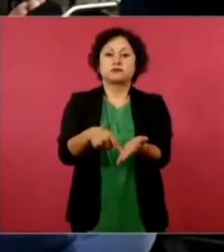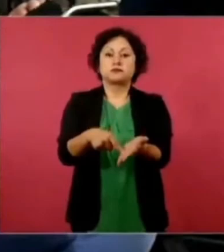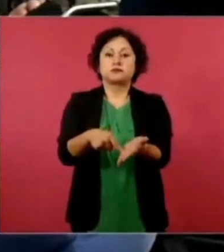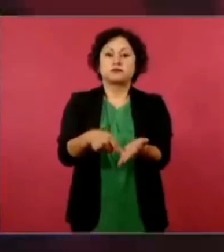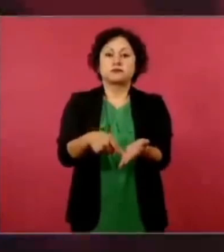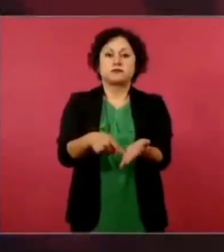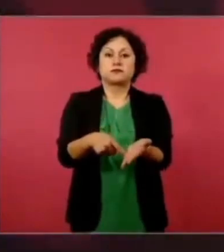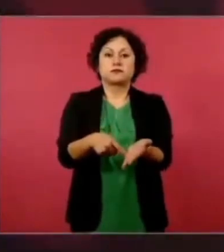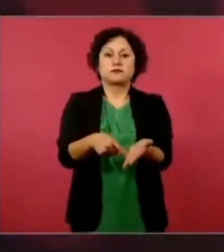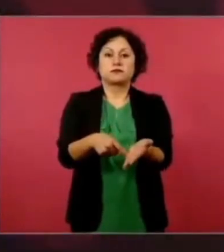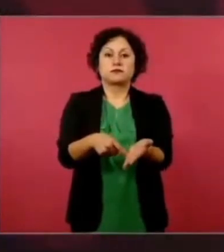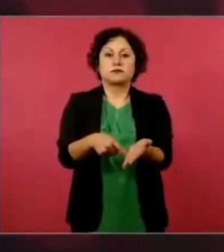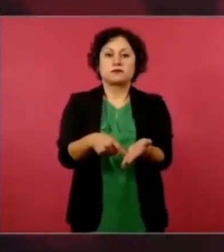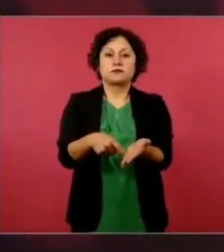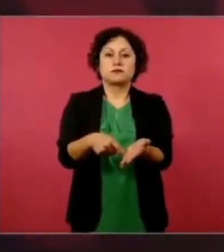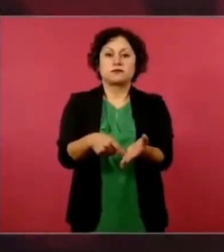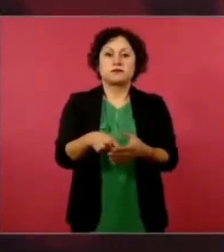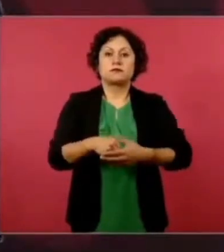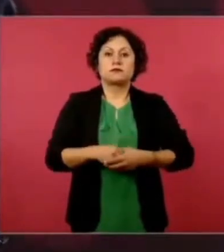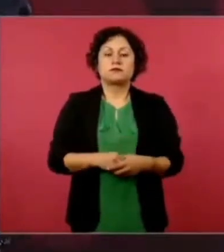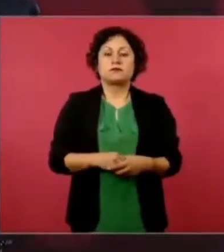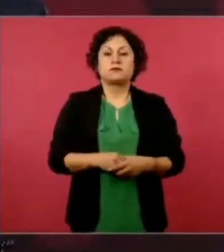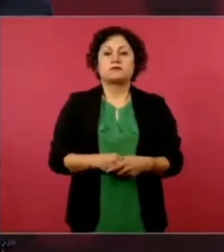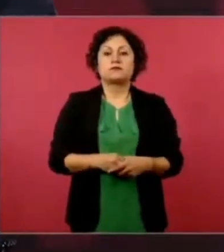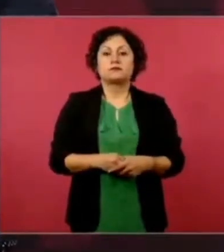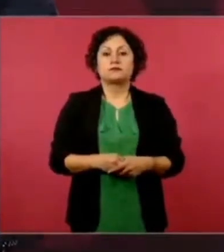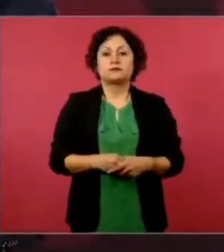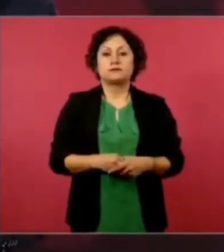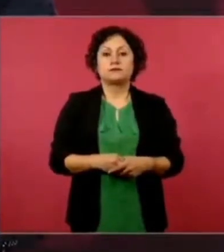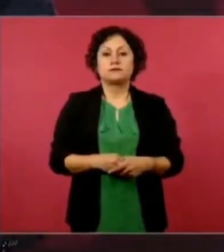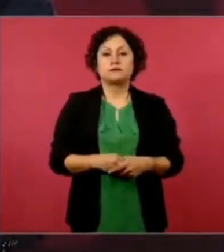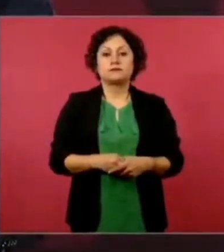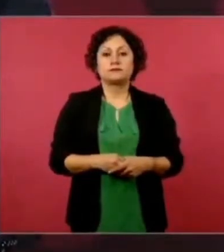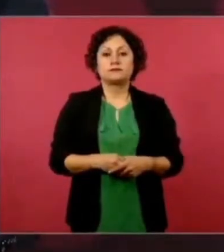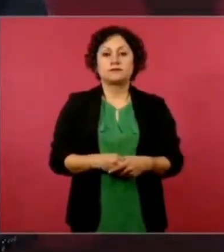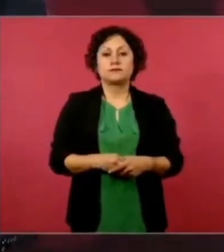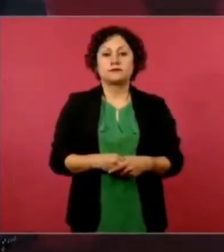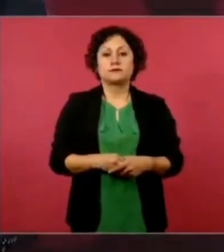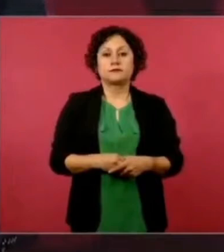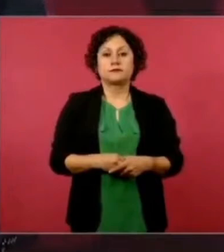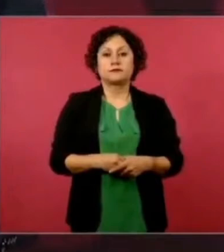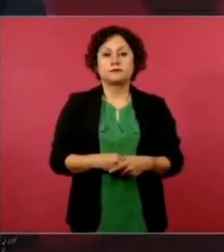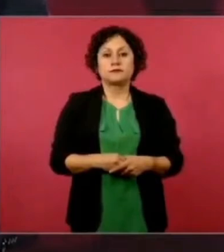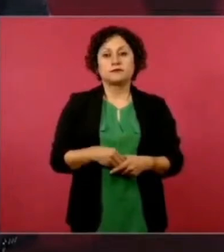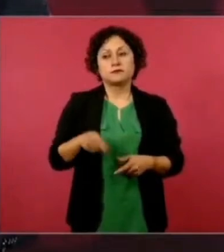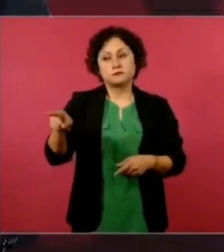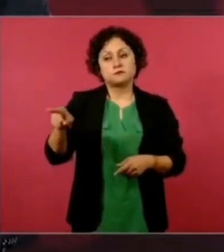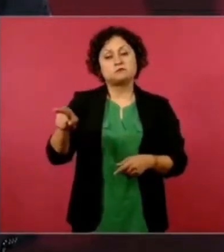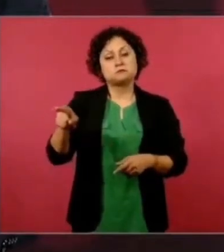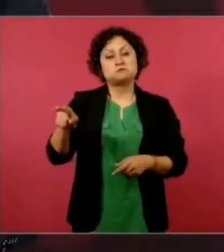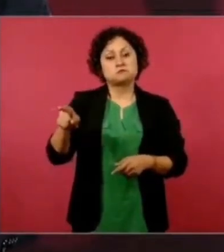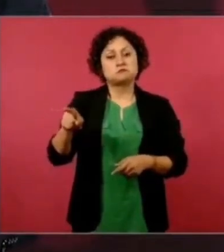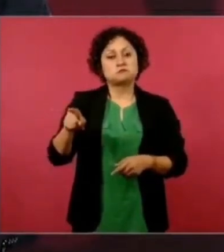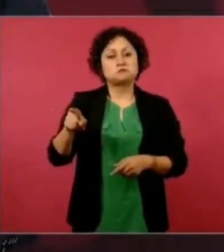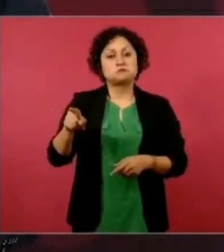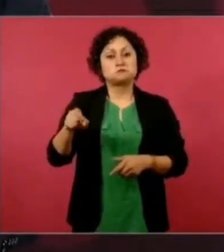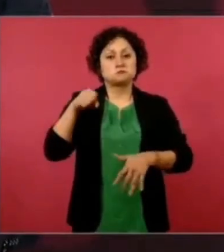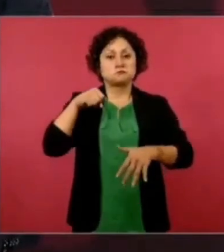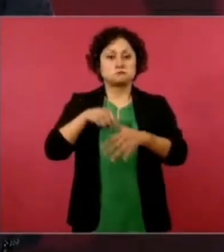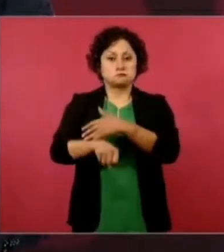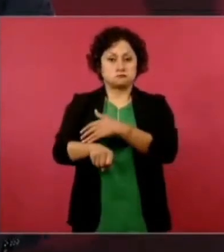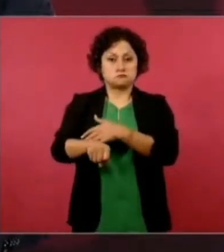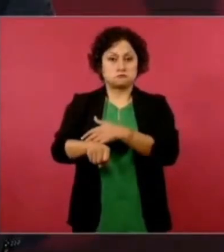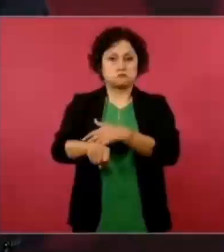se dictó la orden de